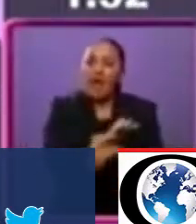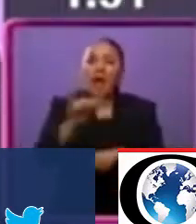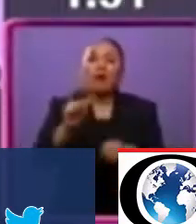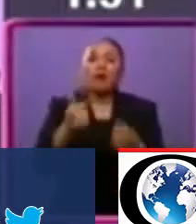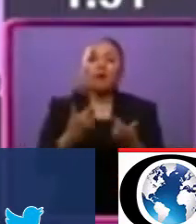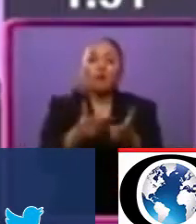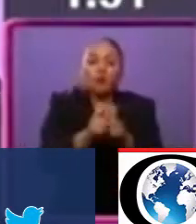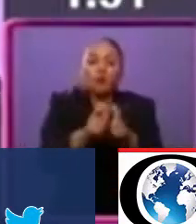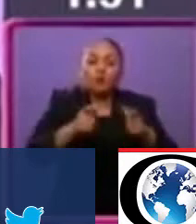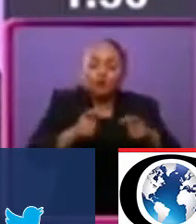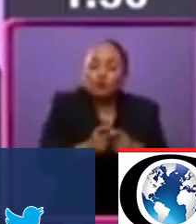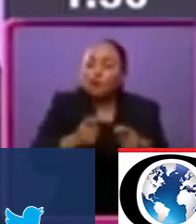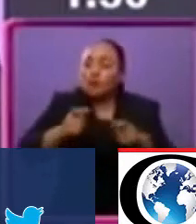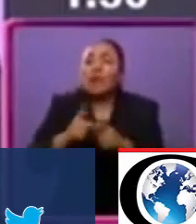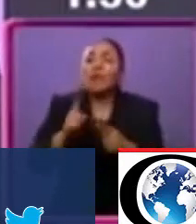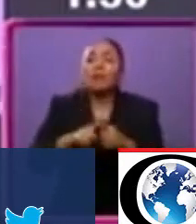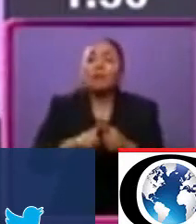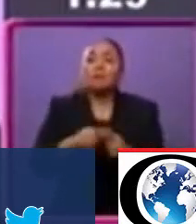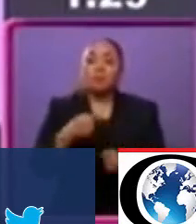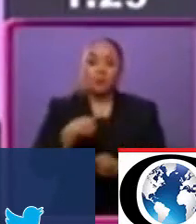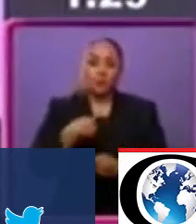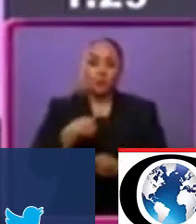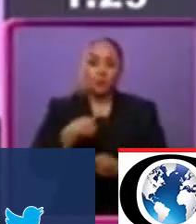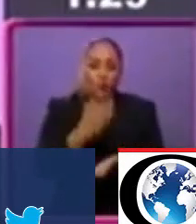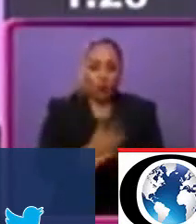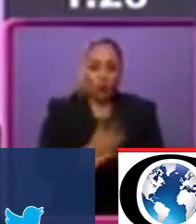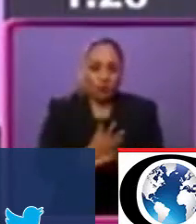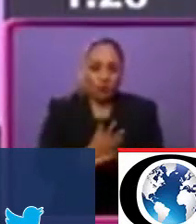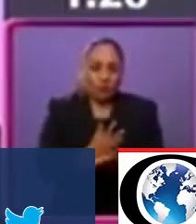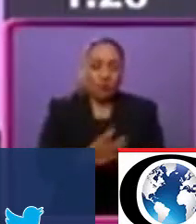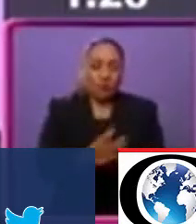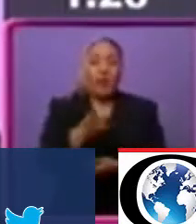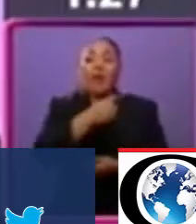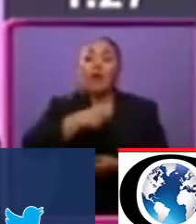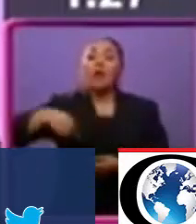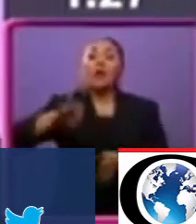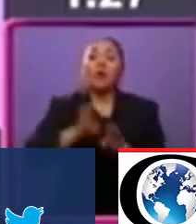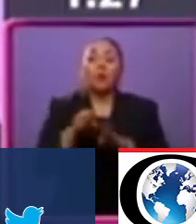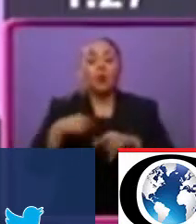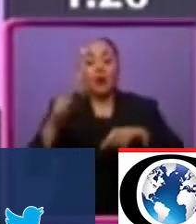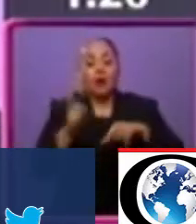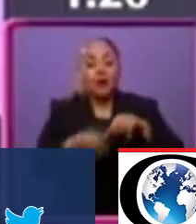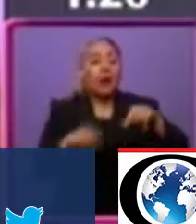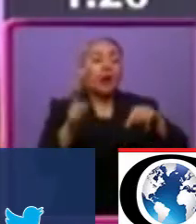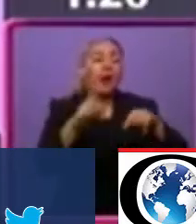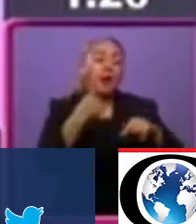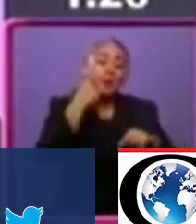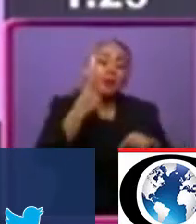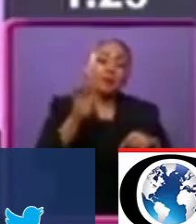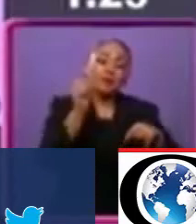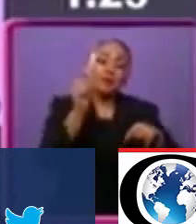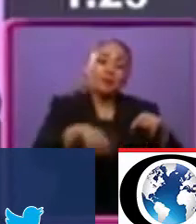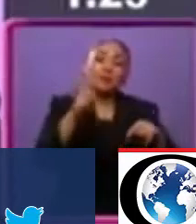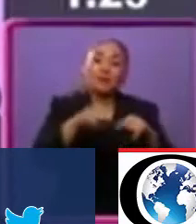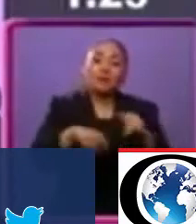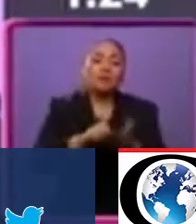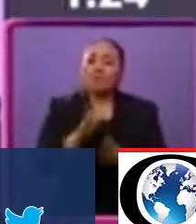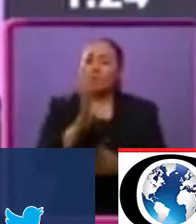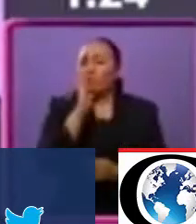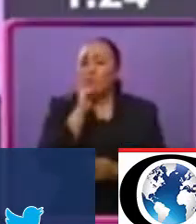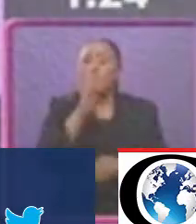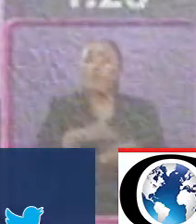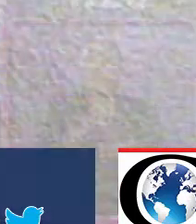hogares. Pues así es la declaración de Juan Cepeda si él llegara a ser elegido para la gubernatura del Estado de México, Eduardo. Y ahí